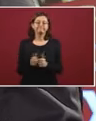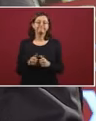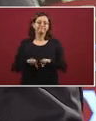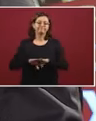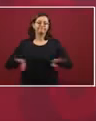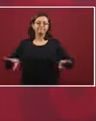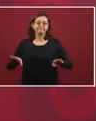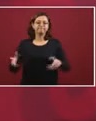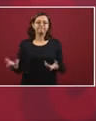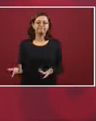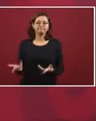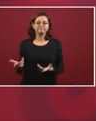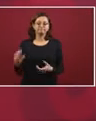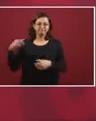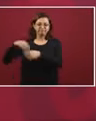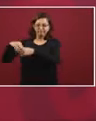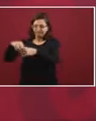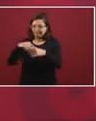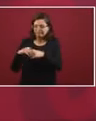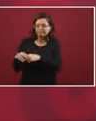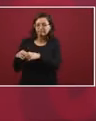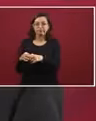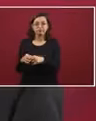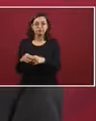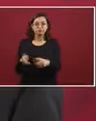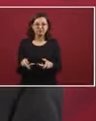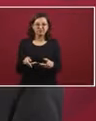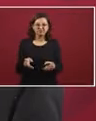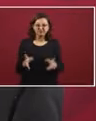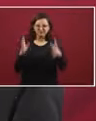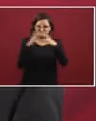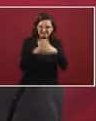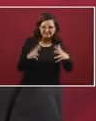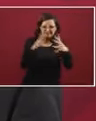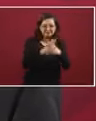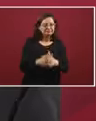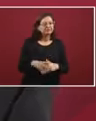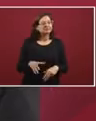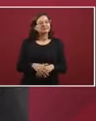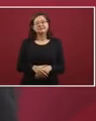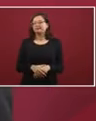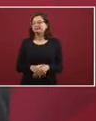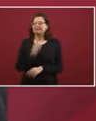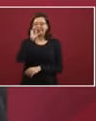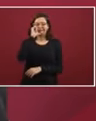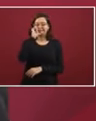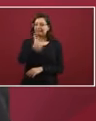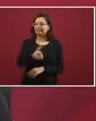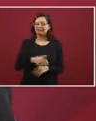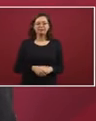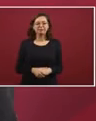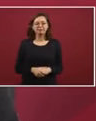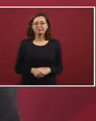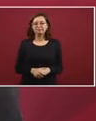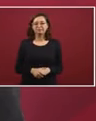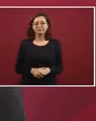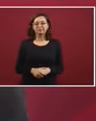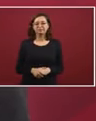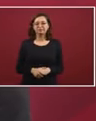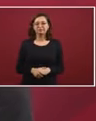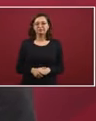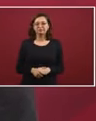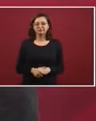no regresemos al golpismo, porque no va a traer nada bueno a la democracia, al contrario. Nunca ha sido